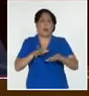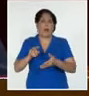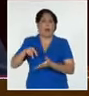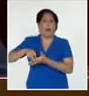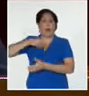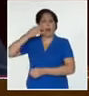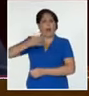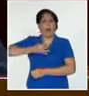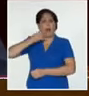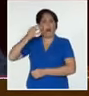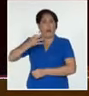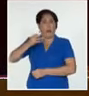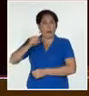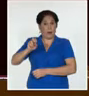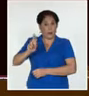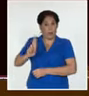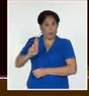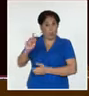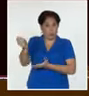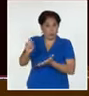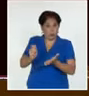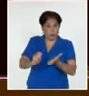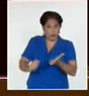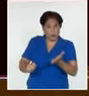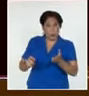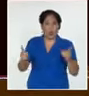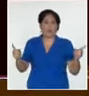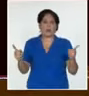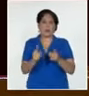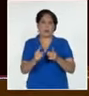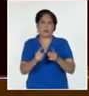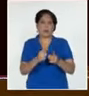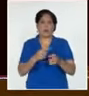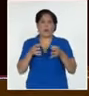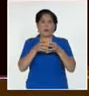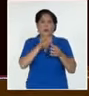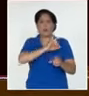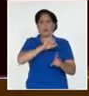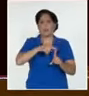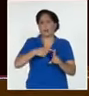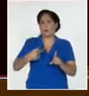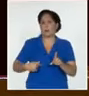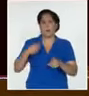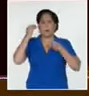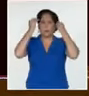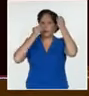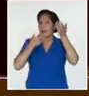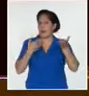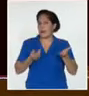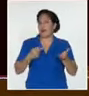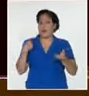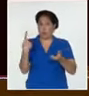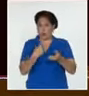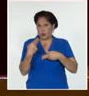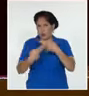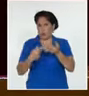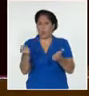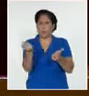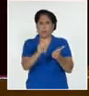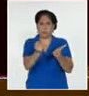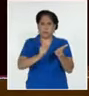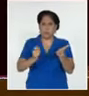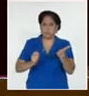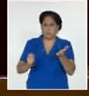llevar hasta las Naciones Unidas como síntesis de la posición del Grupo de 77 y China sobre los más acuciantes problemas de este